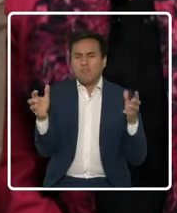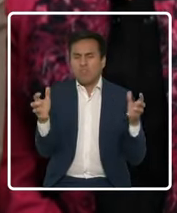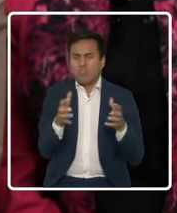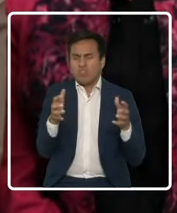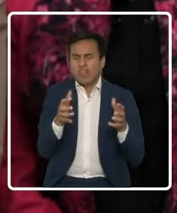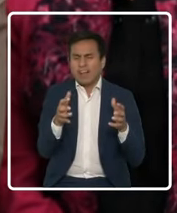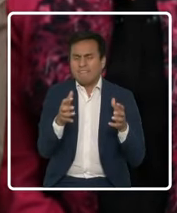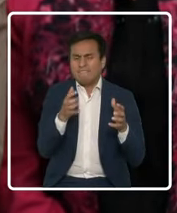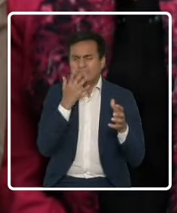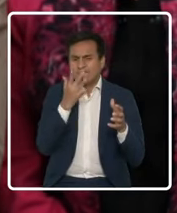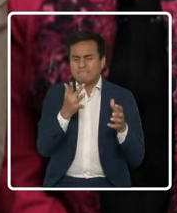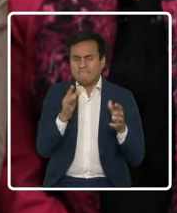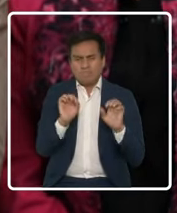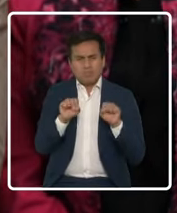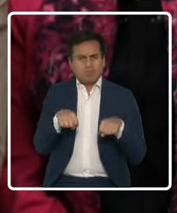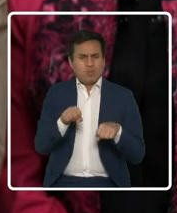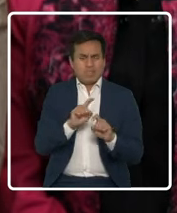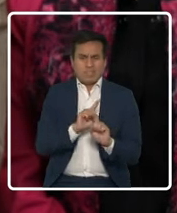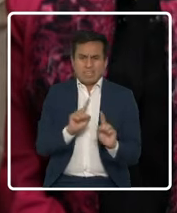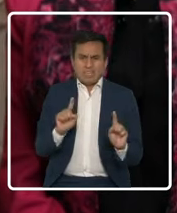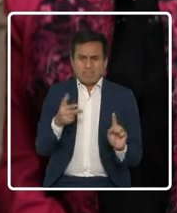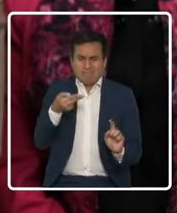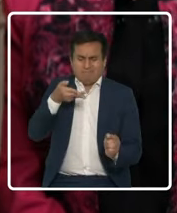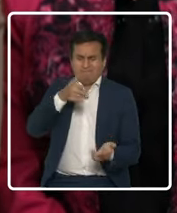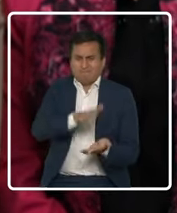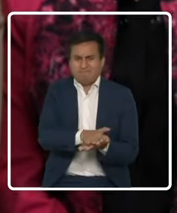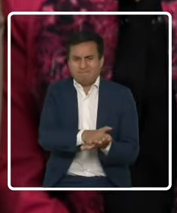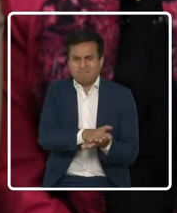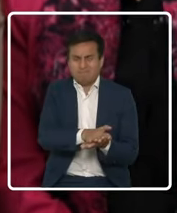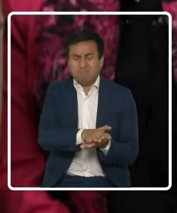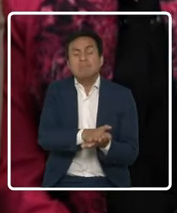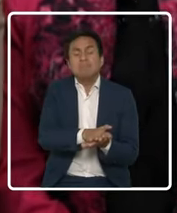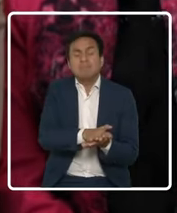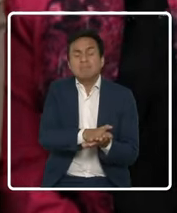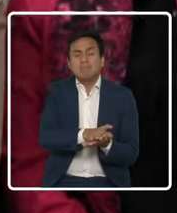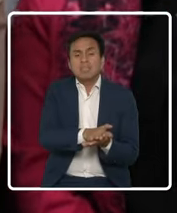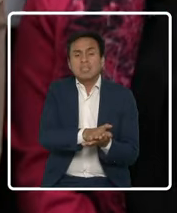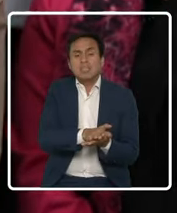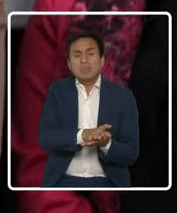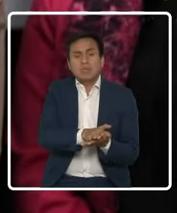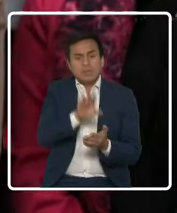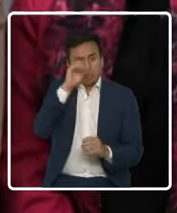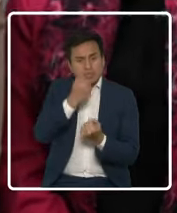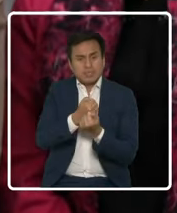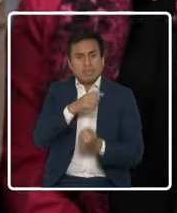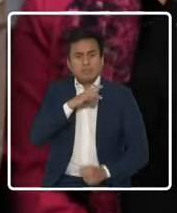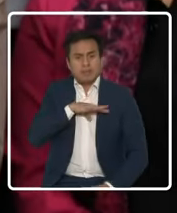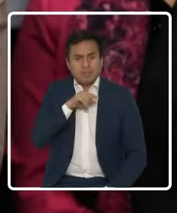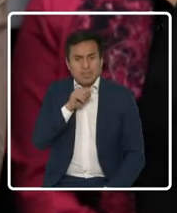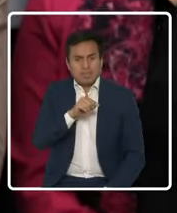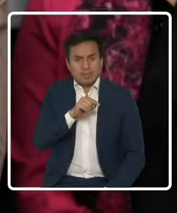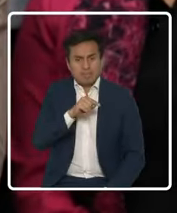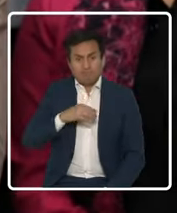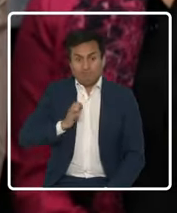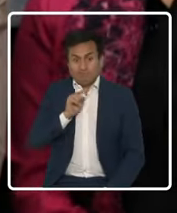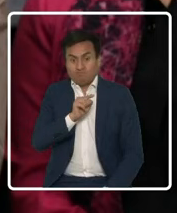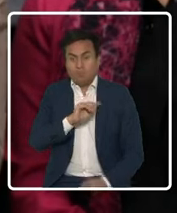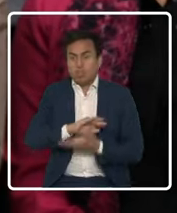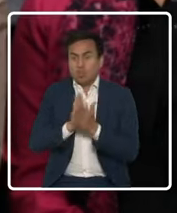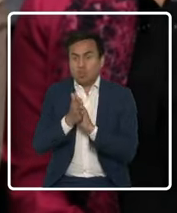brutales e inaceptables asesinatos de policías de nuestra patria,